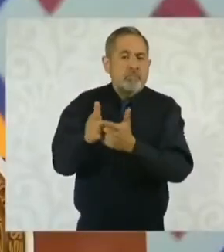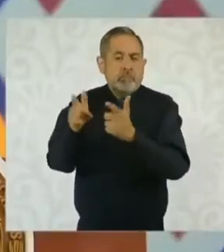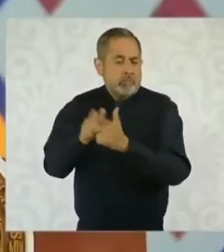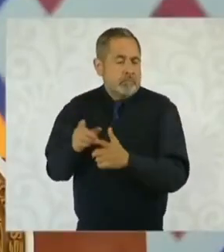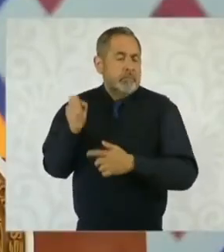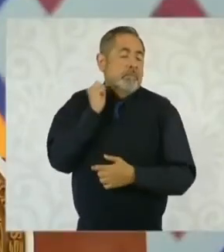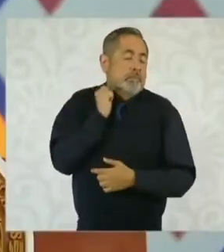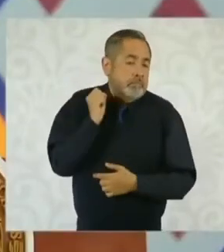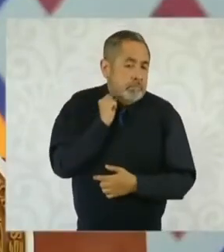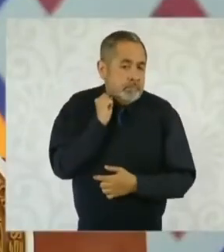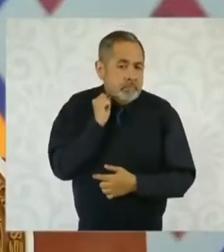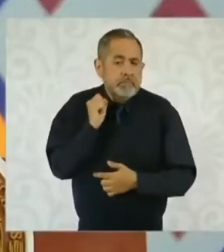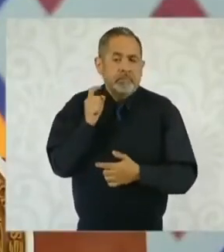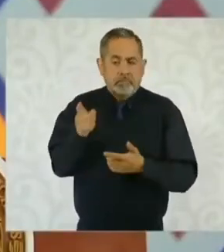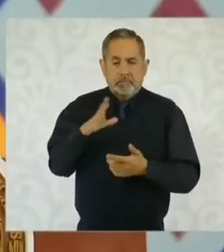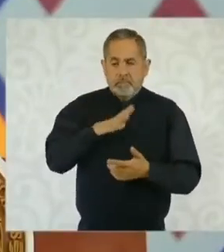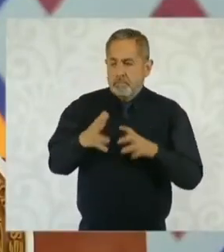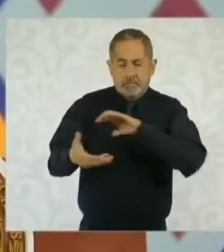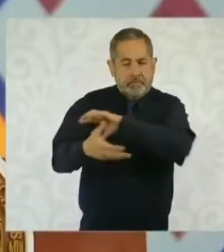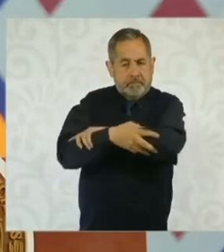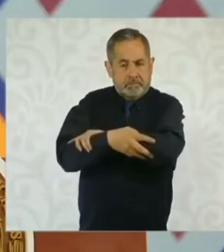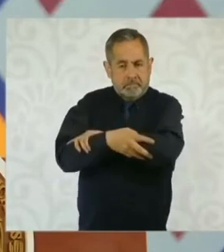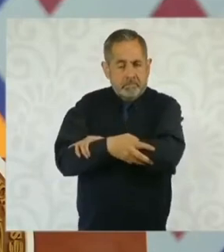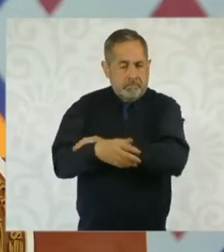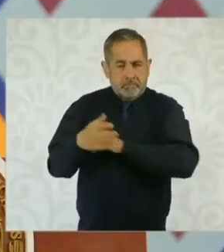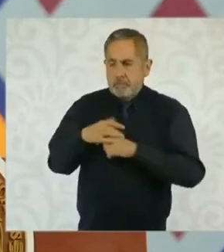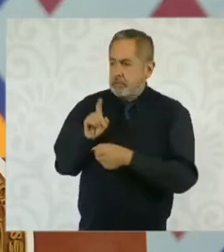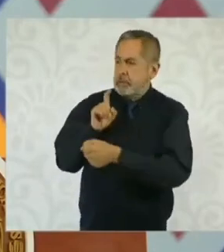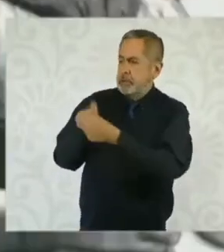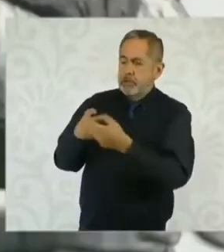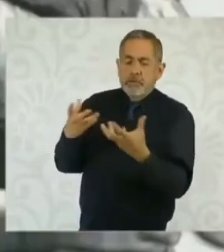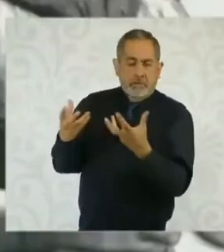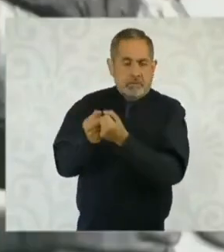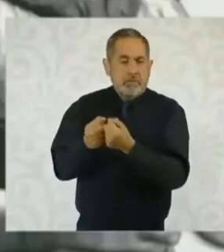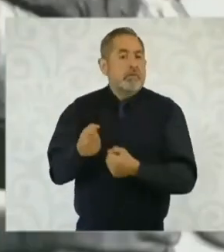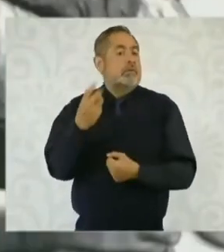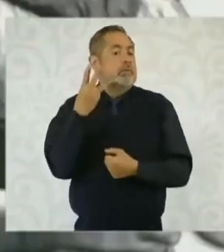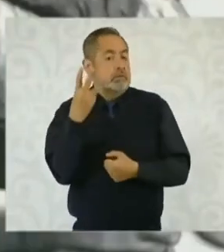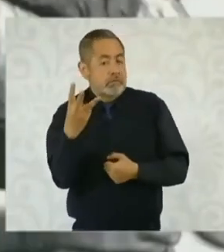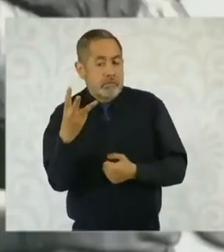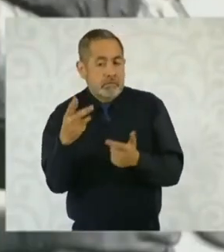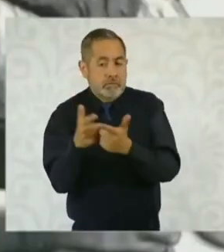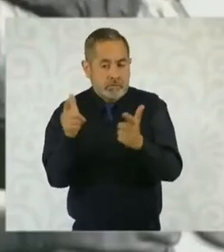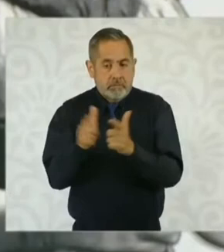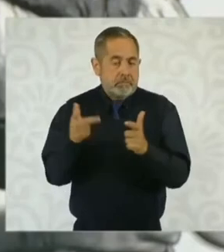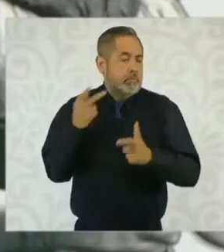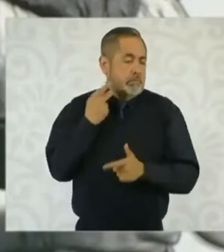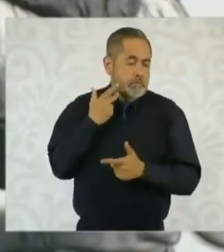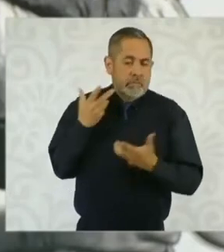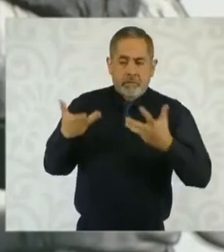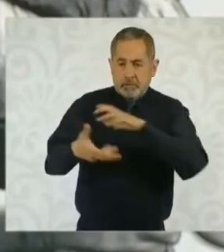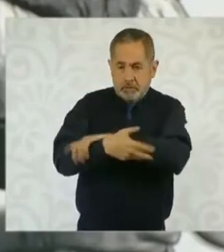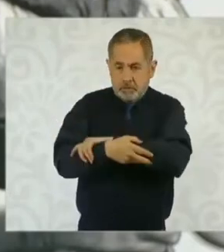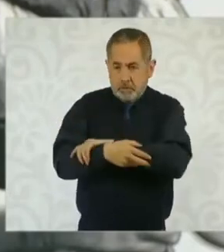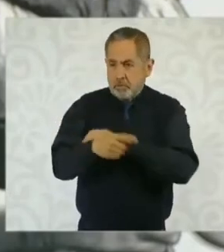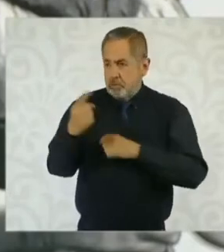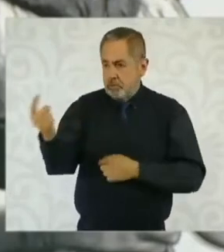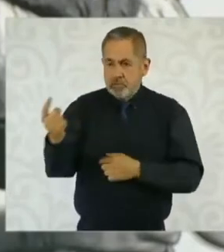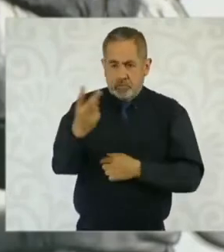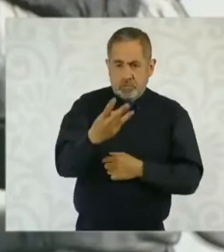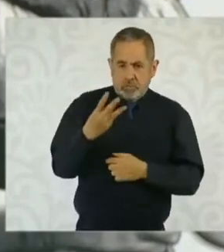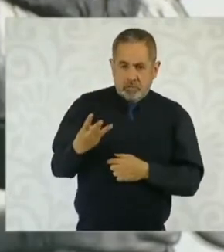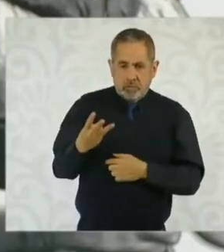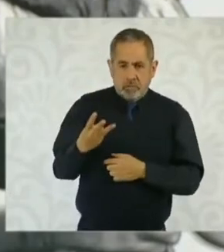tenemos hay una alianza del movimiento al que pertenezco, de 3 partidos políticos. Entonces, lo que buscan, pues, es que